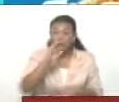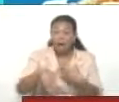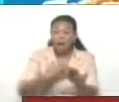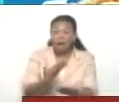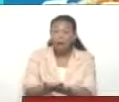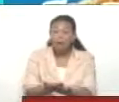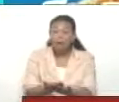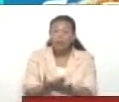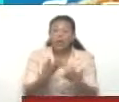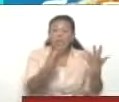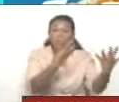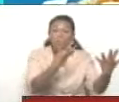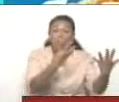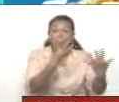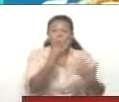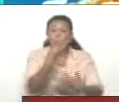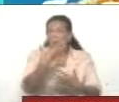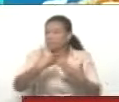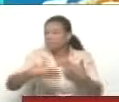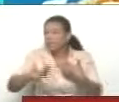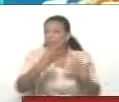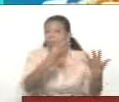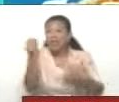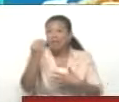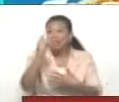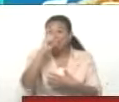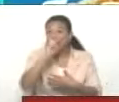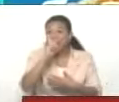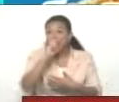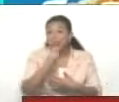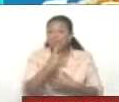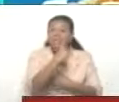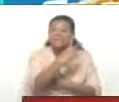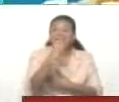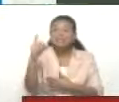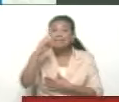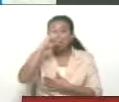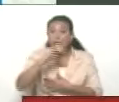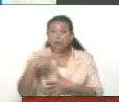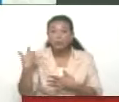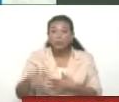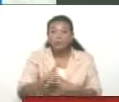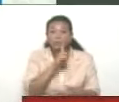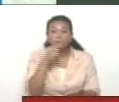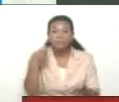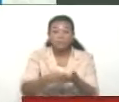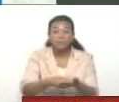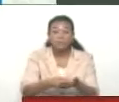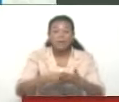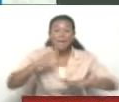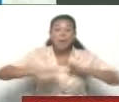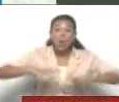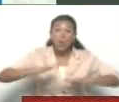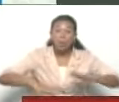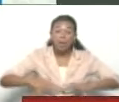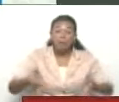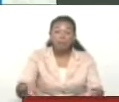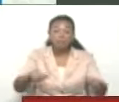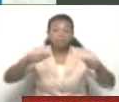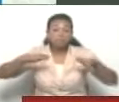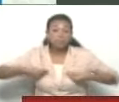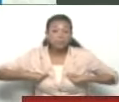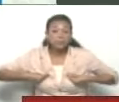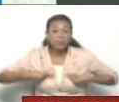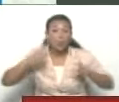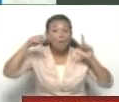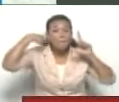hasta 90 y pico de años, hasta una cultora de 100 años, de Barlovento, nos mandó